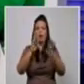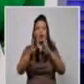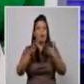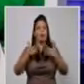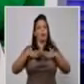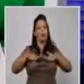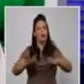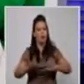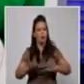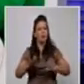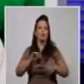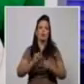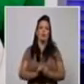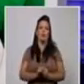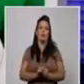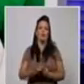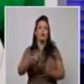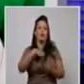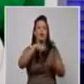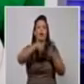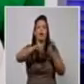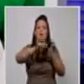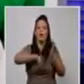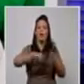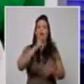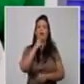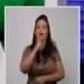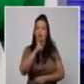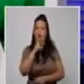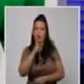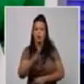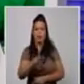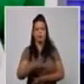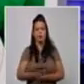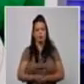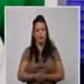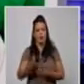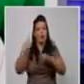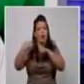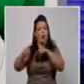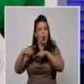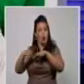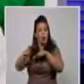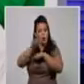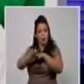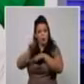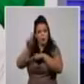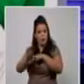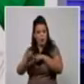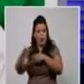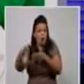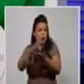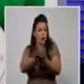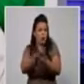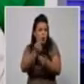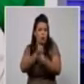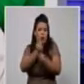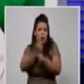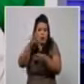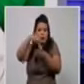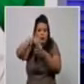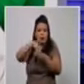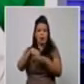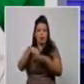atención que permite su recuperación. El resto del personal, pues todos trabajan en esos laboratorios de biología